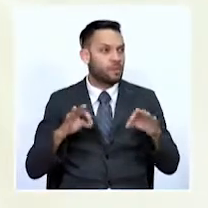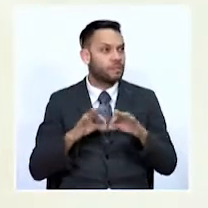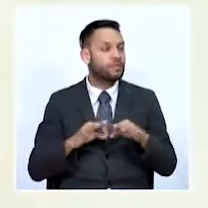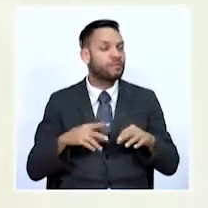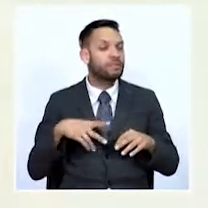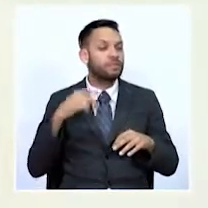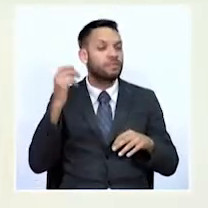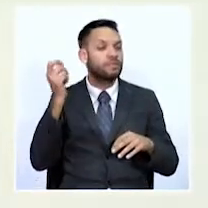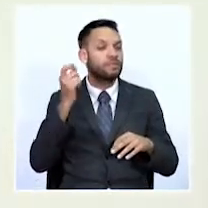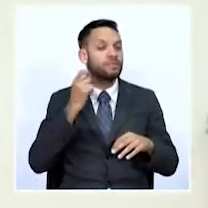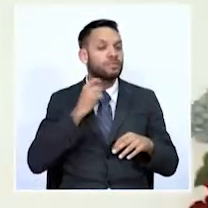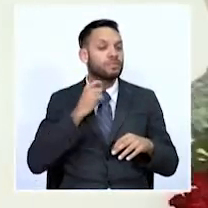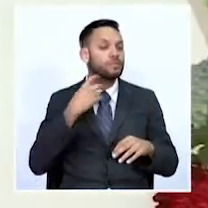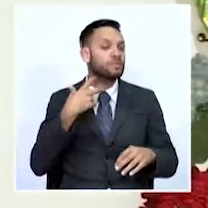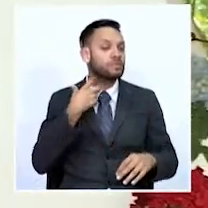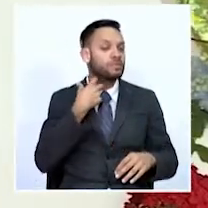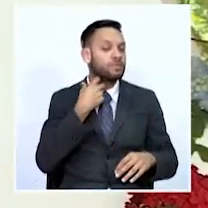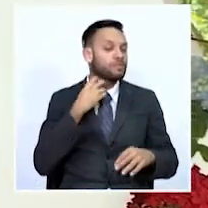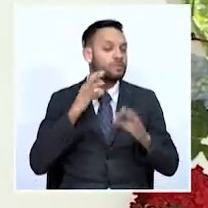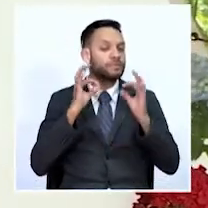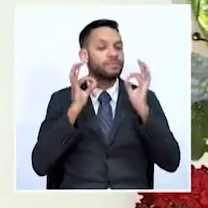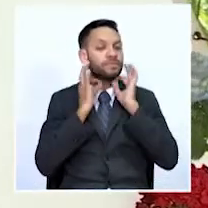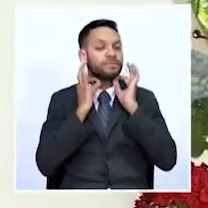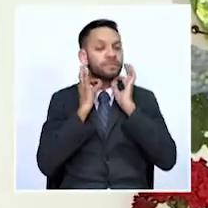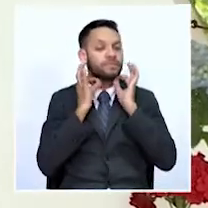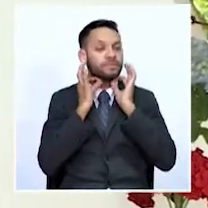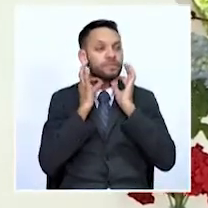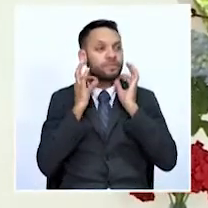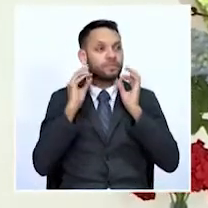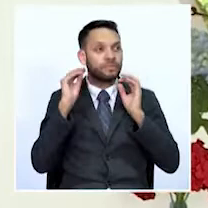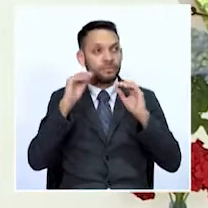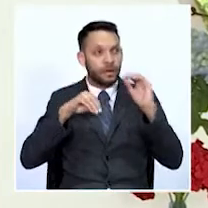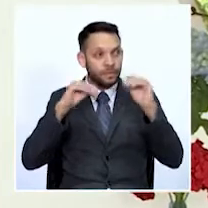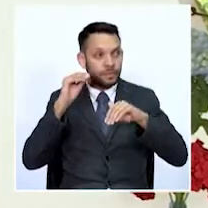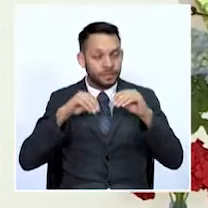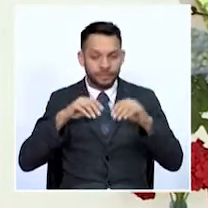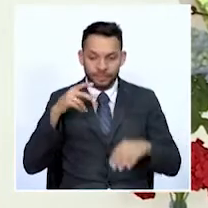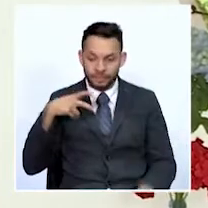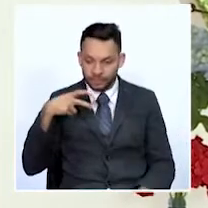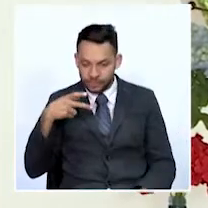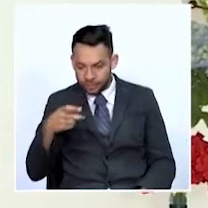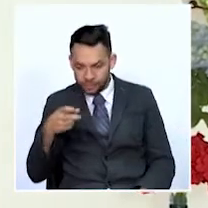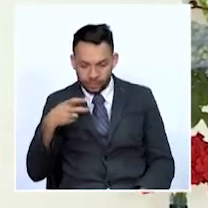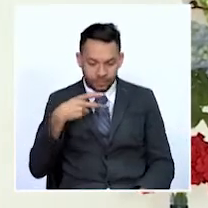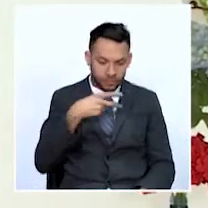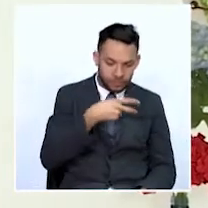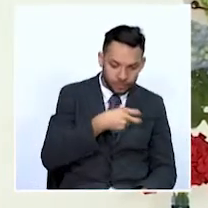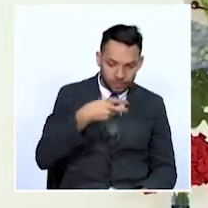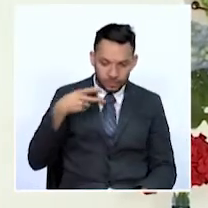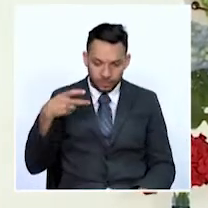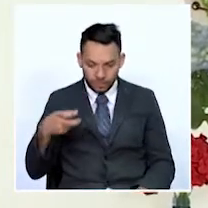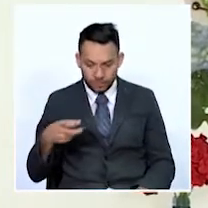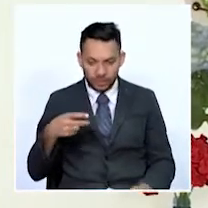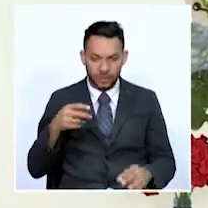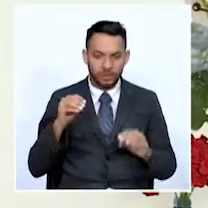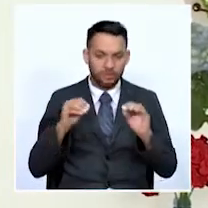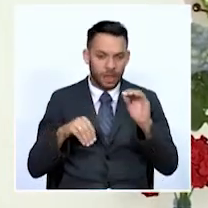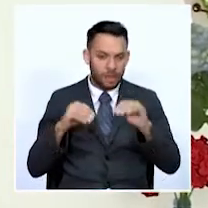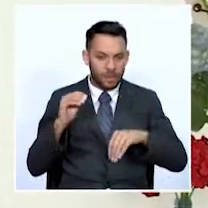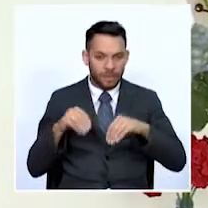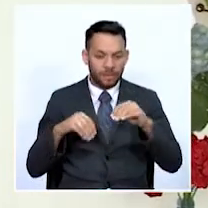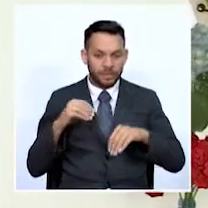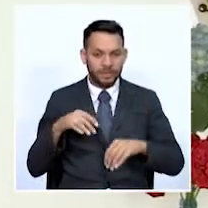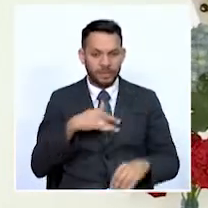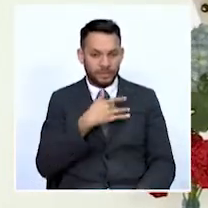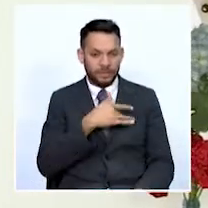la terapia neural en esos pliegues, y lo que estamos haciendo es el estímulo